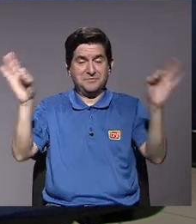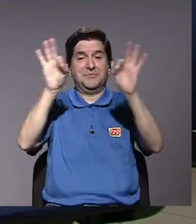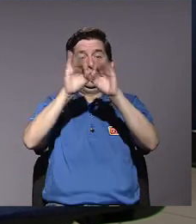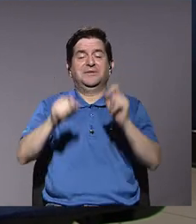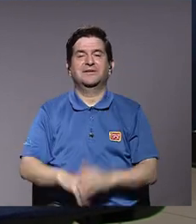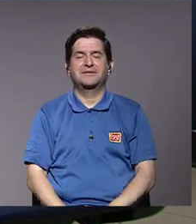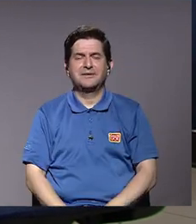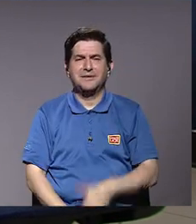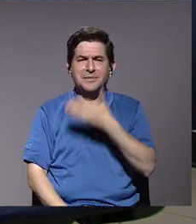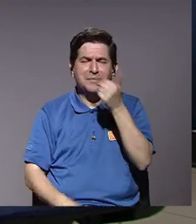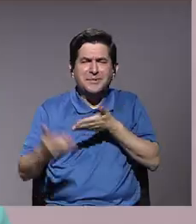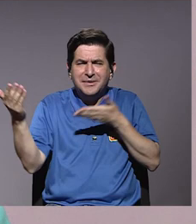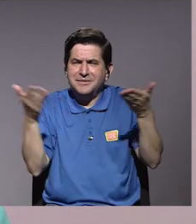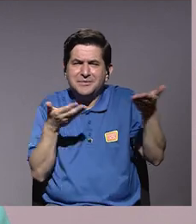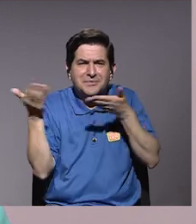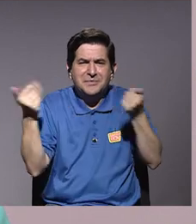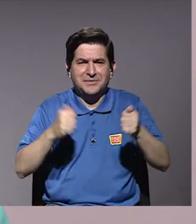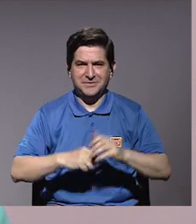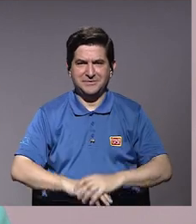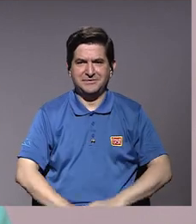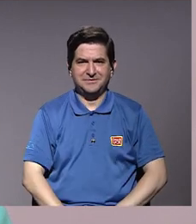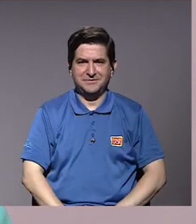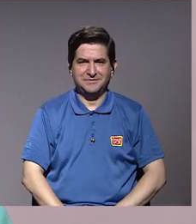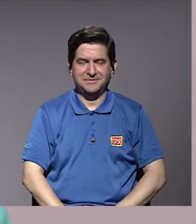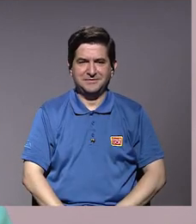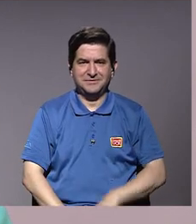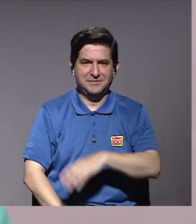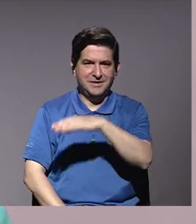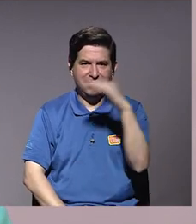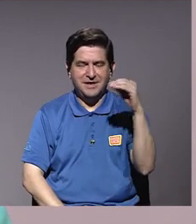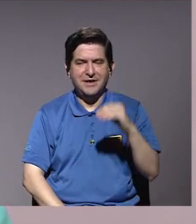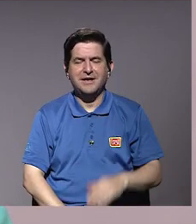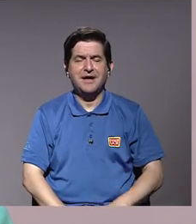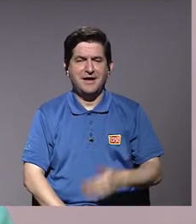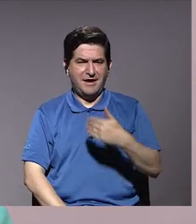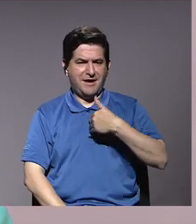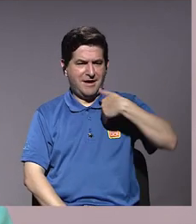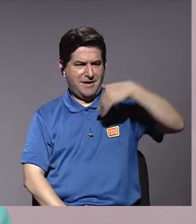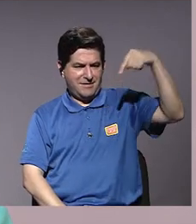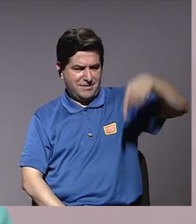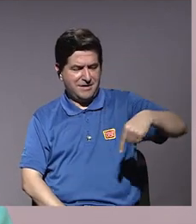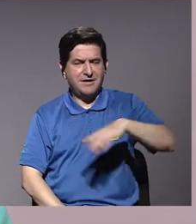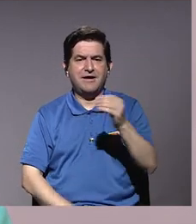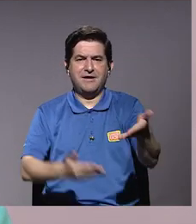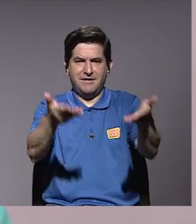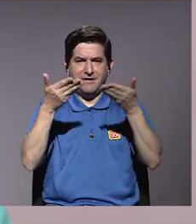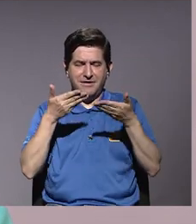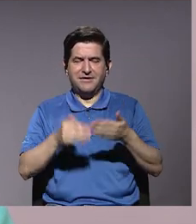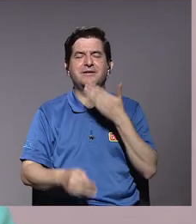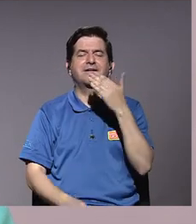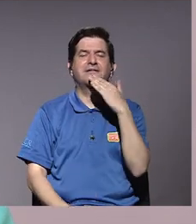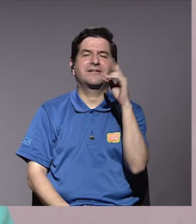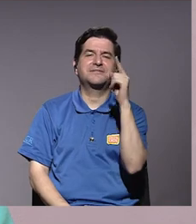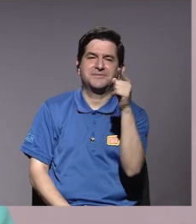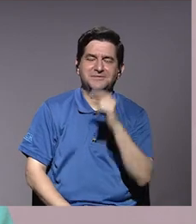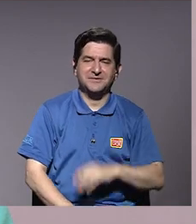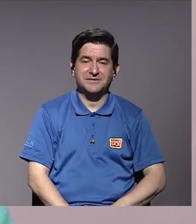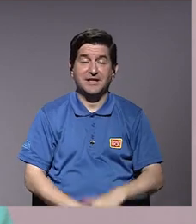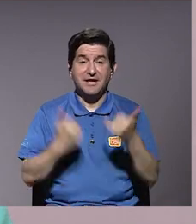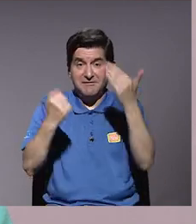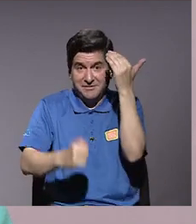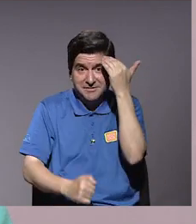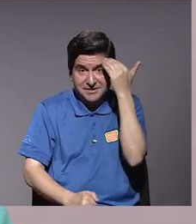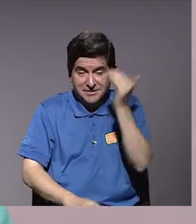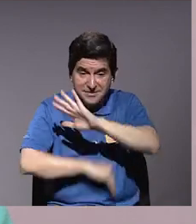tema importante, ¿verdad?, para mejorar los servicios y lo que recibimos y, bueno, el que nos dan, obviamente. Gracias